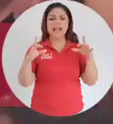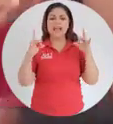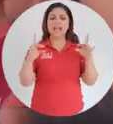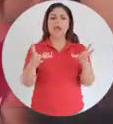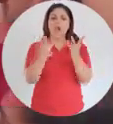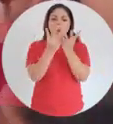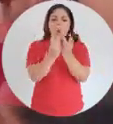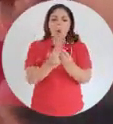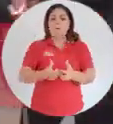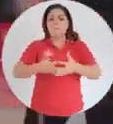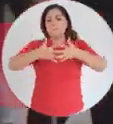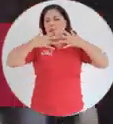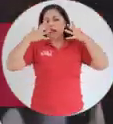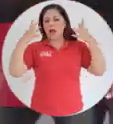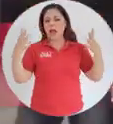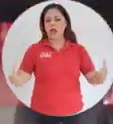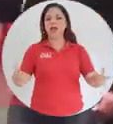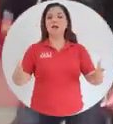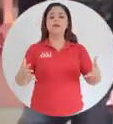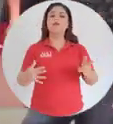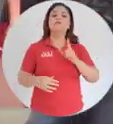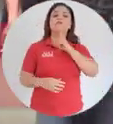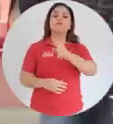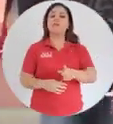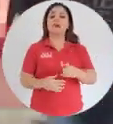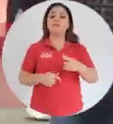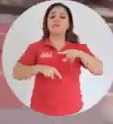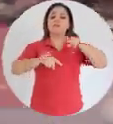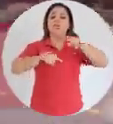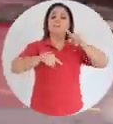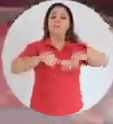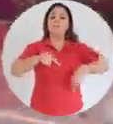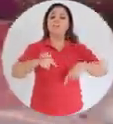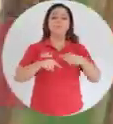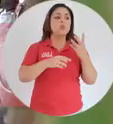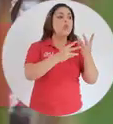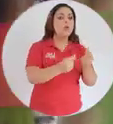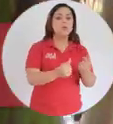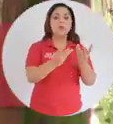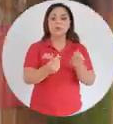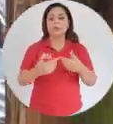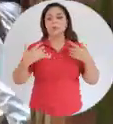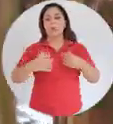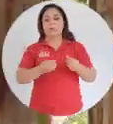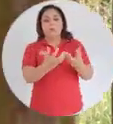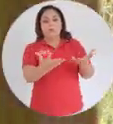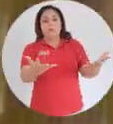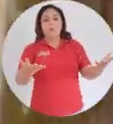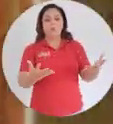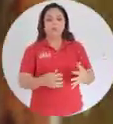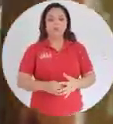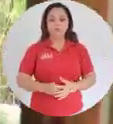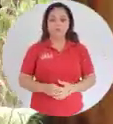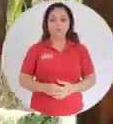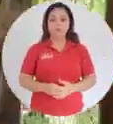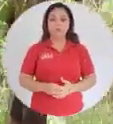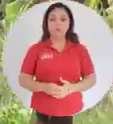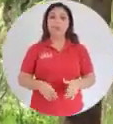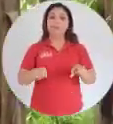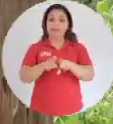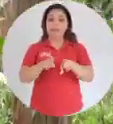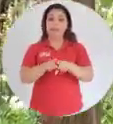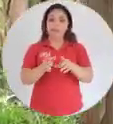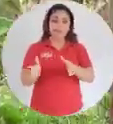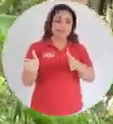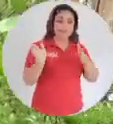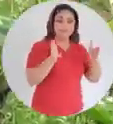una cantidad enorme de la que probablemente ni tan siquiera podemos en este momento contabilizar. Y a la par de eso está